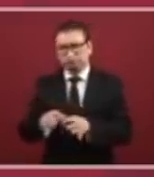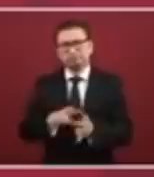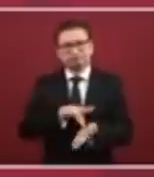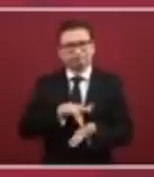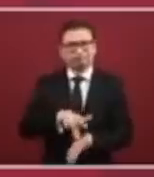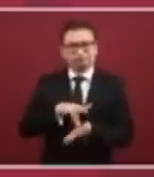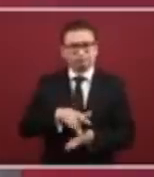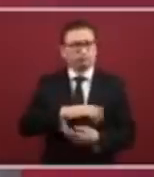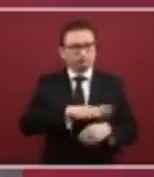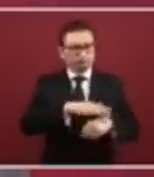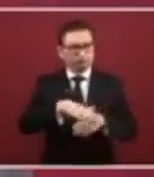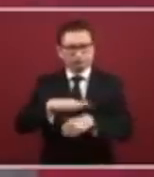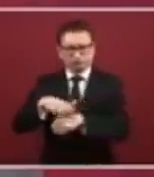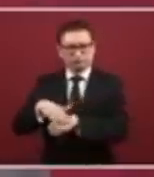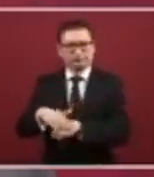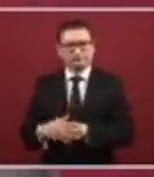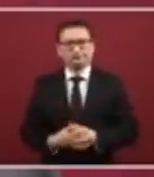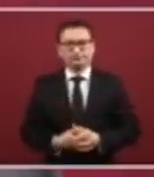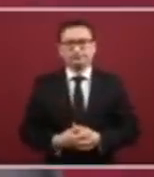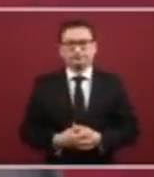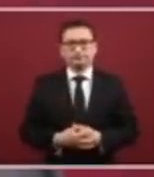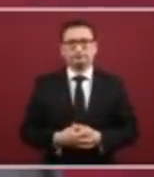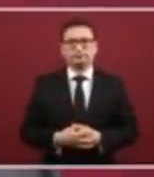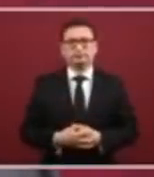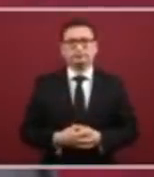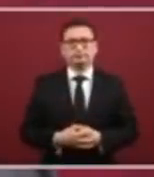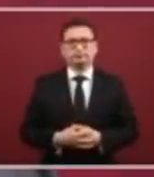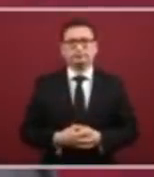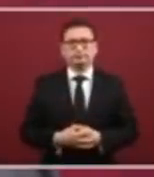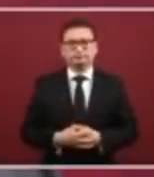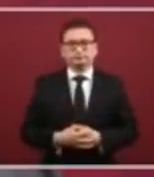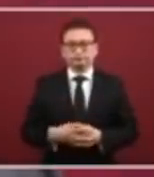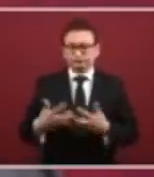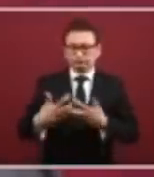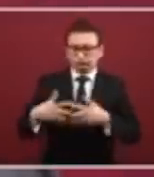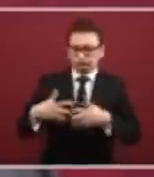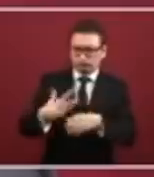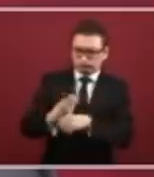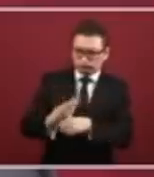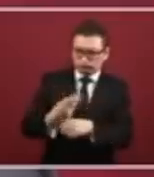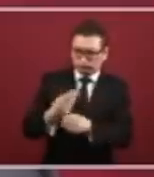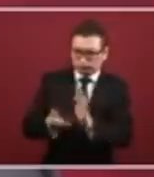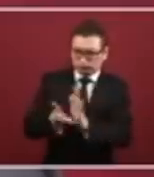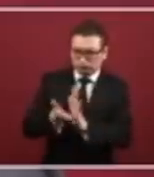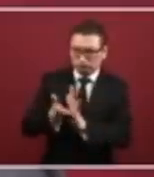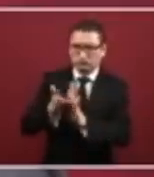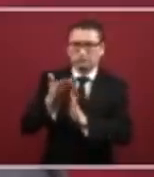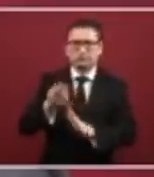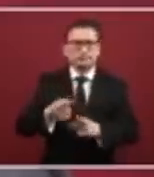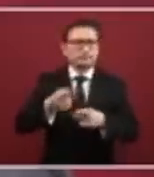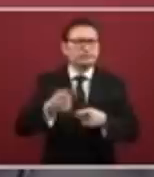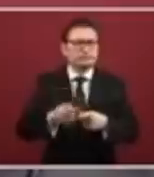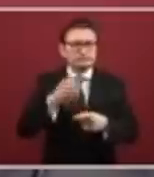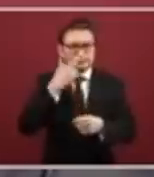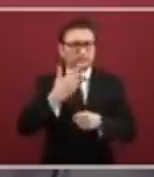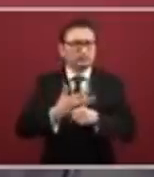Vamos a darle contenido nacional a esta obra.